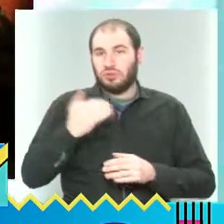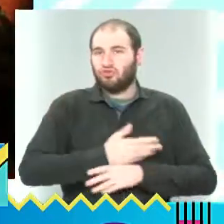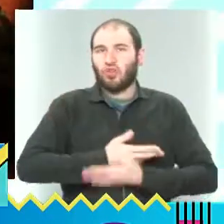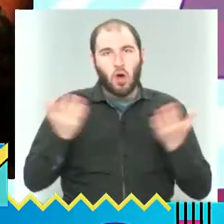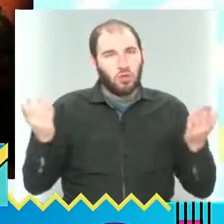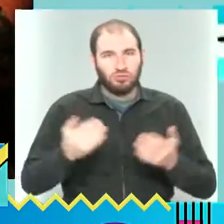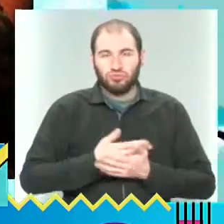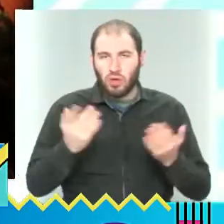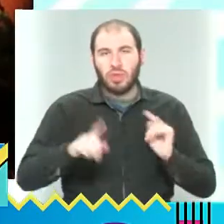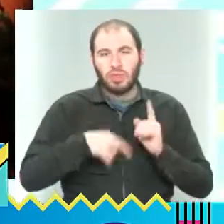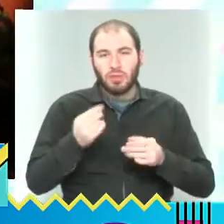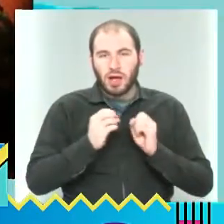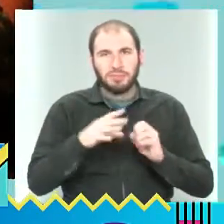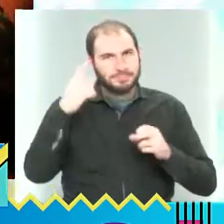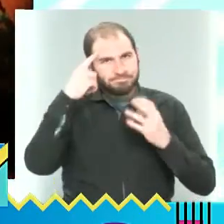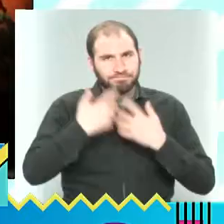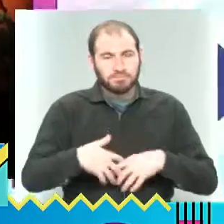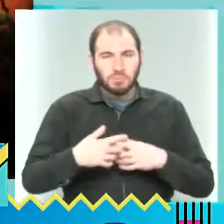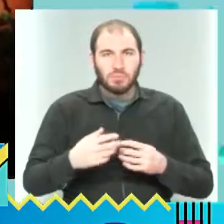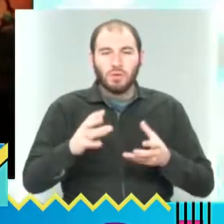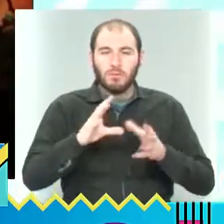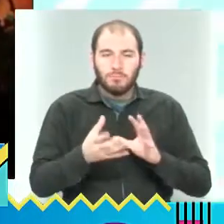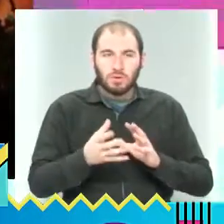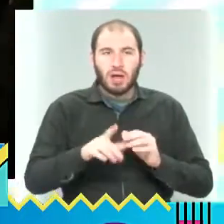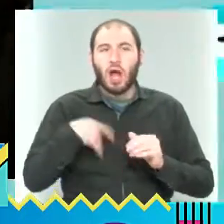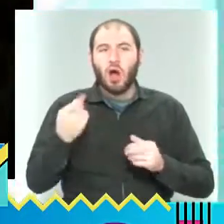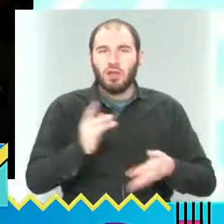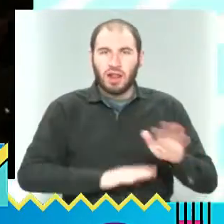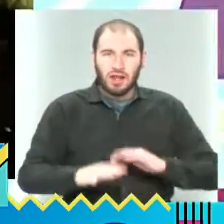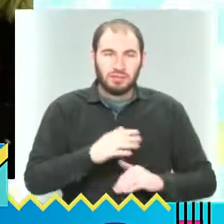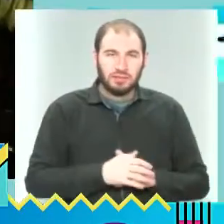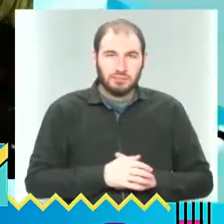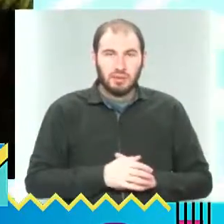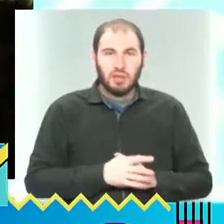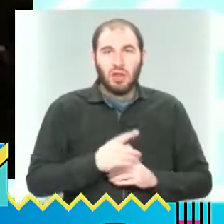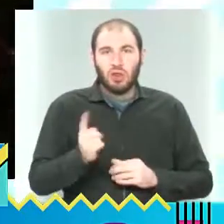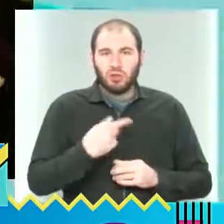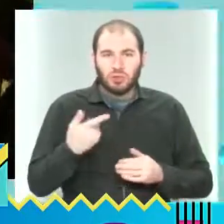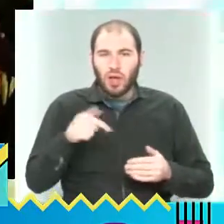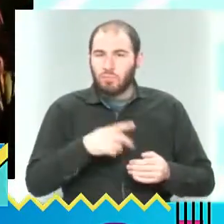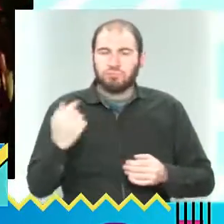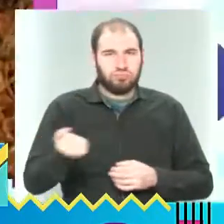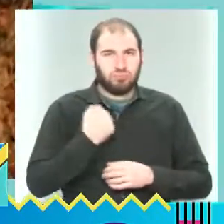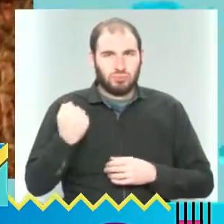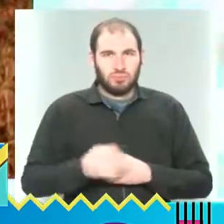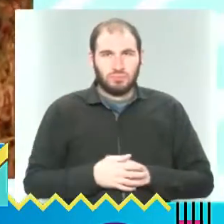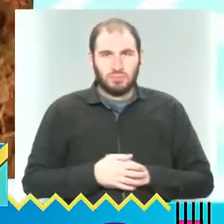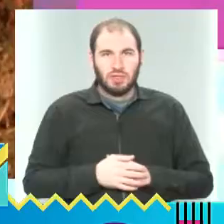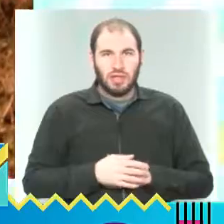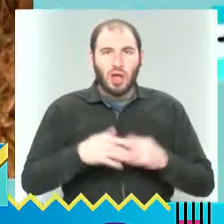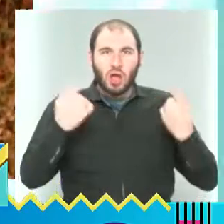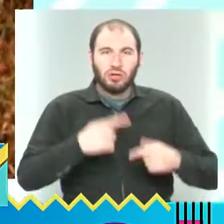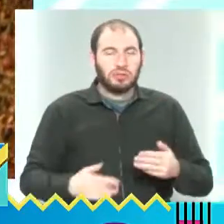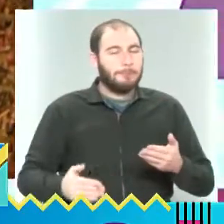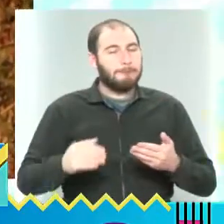y después entonces comenzar a pensar, digamos, qué otro tipo de cosas tenemos que hacer. Es decir, estamos en una coyuntura donde el